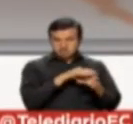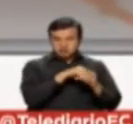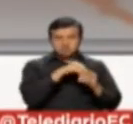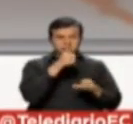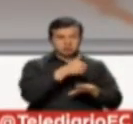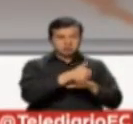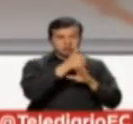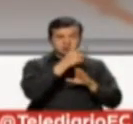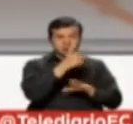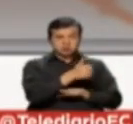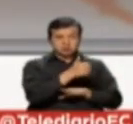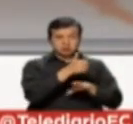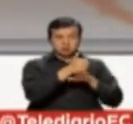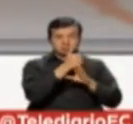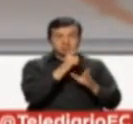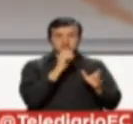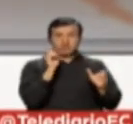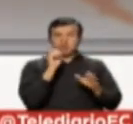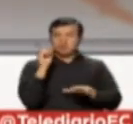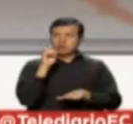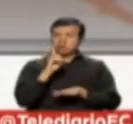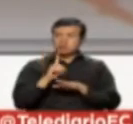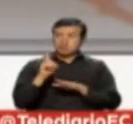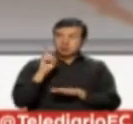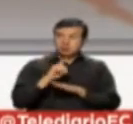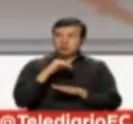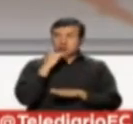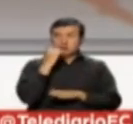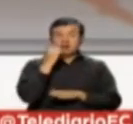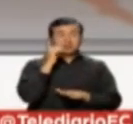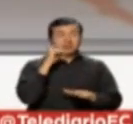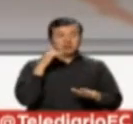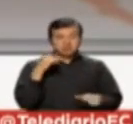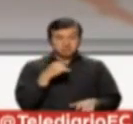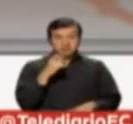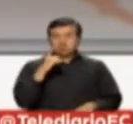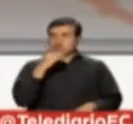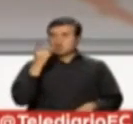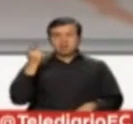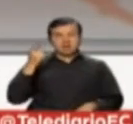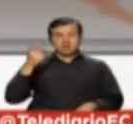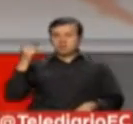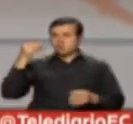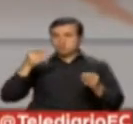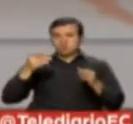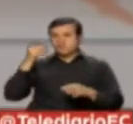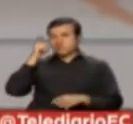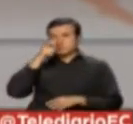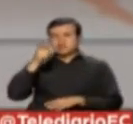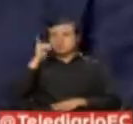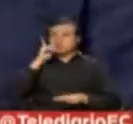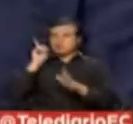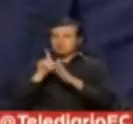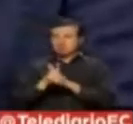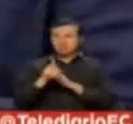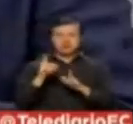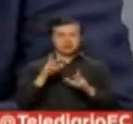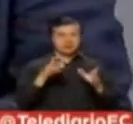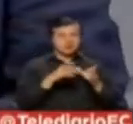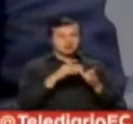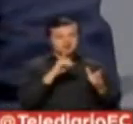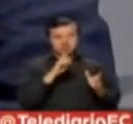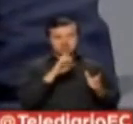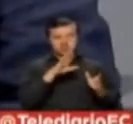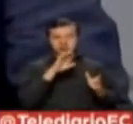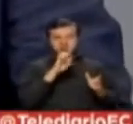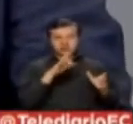autoridades educativas y como decimos en caso de que se tratan de delitos hay que ir inmediatamente a la fiscal el departamento de consejería es